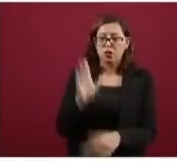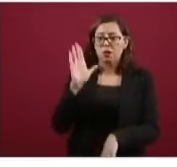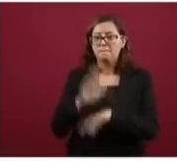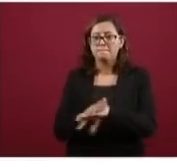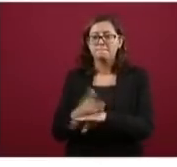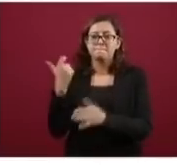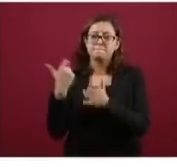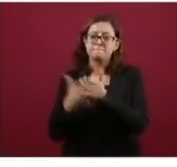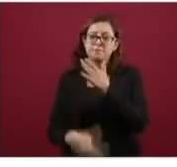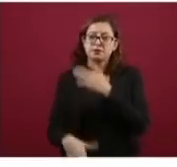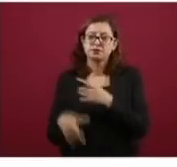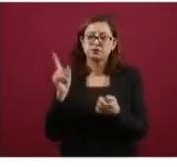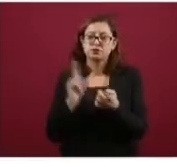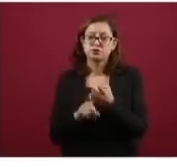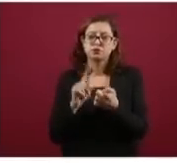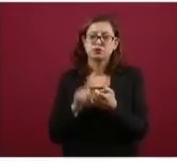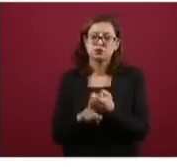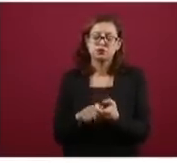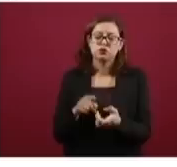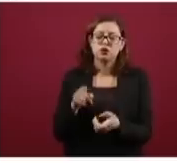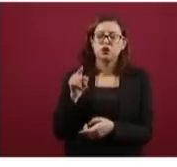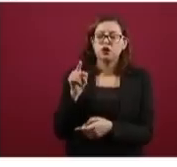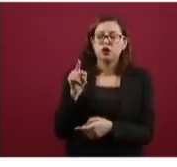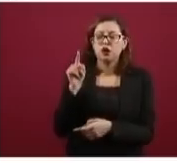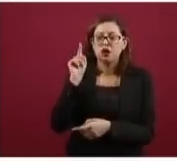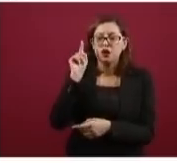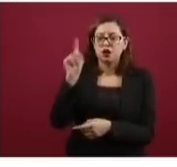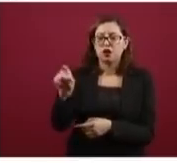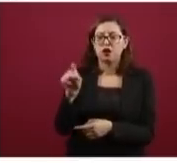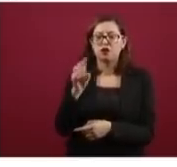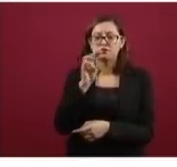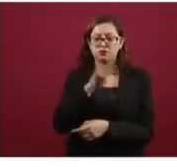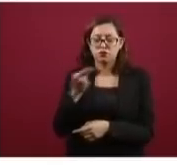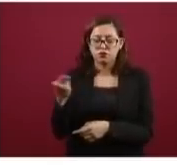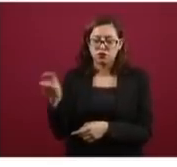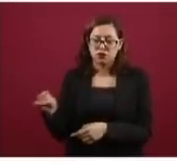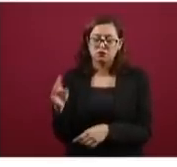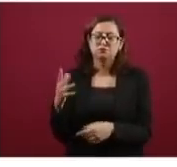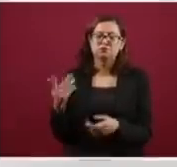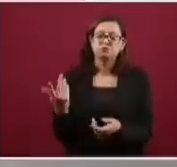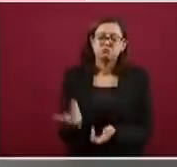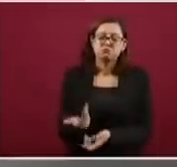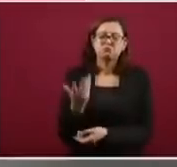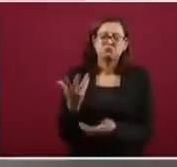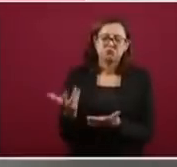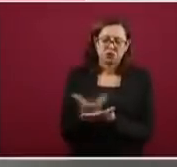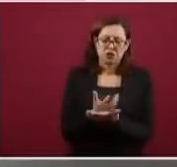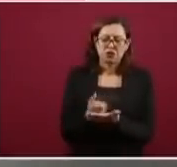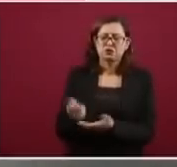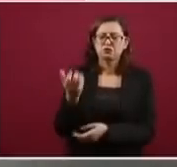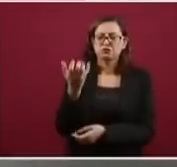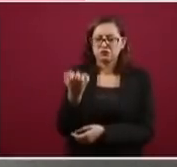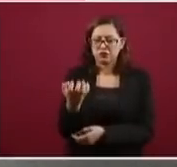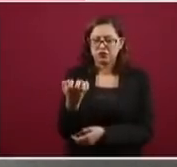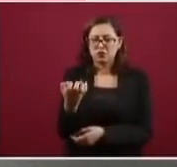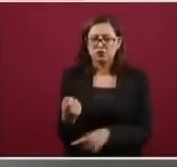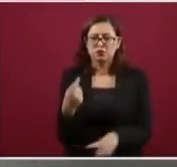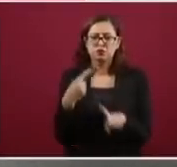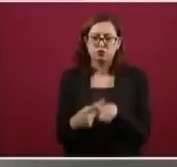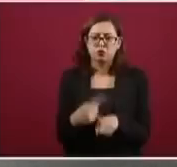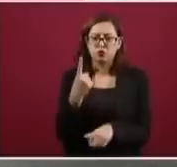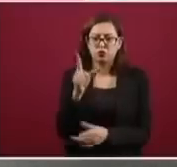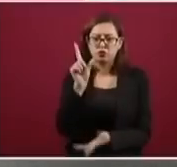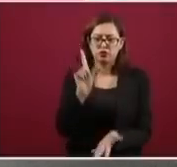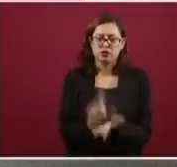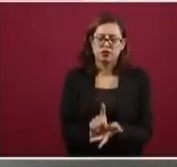lo encontramos en un gas menjú zacapu michoacán con un margen de 5 pesos 49 centavos por kilo